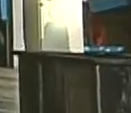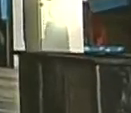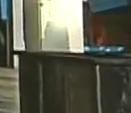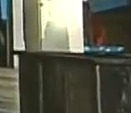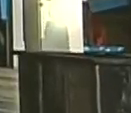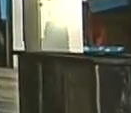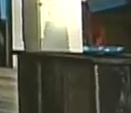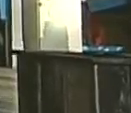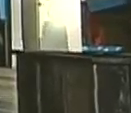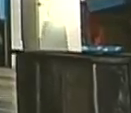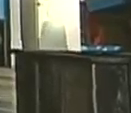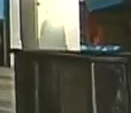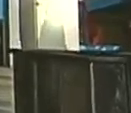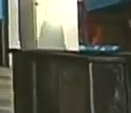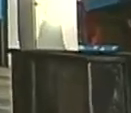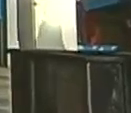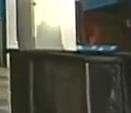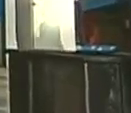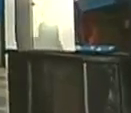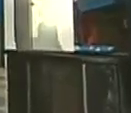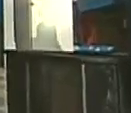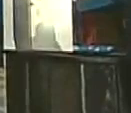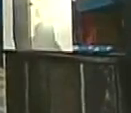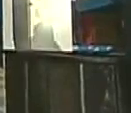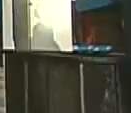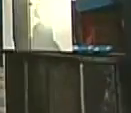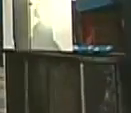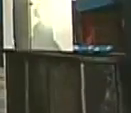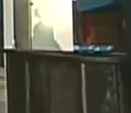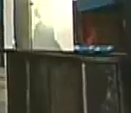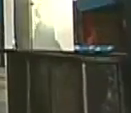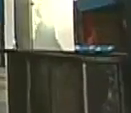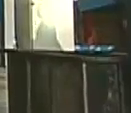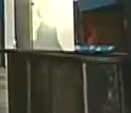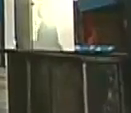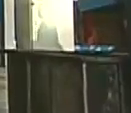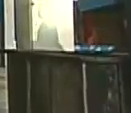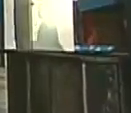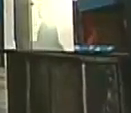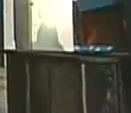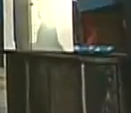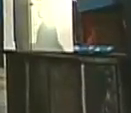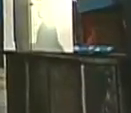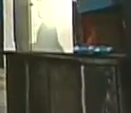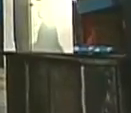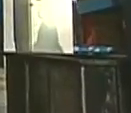5:33 minutos de este miércoles 25 de agosto.